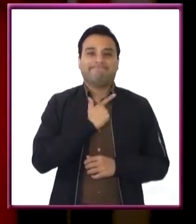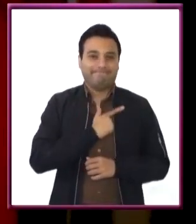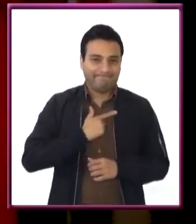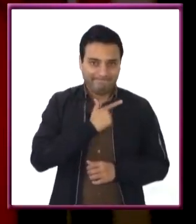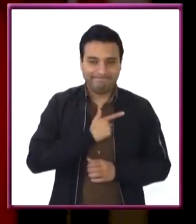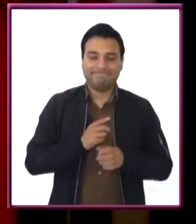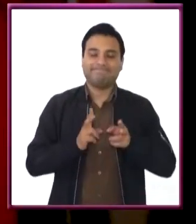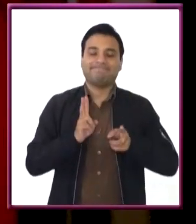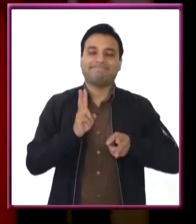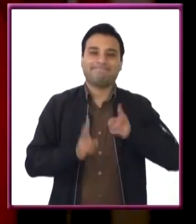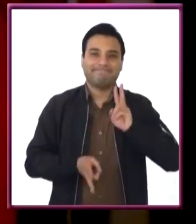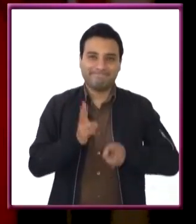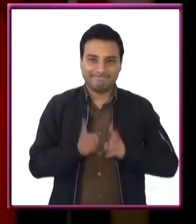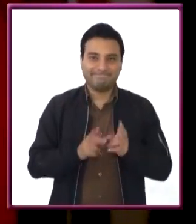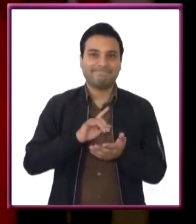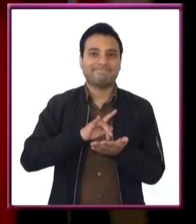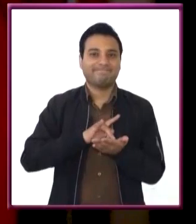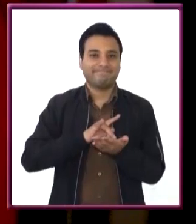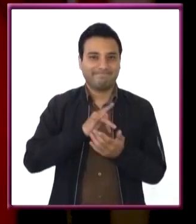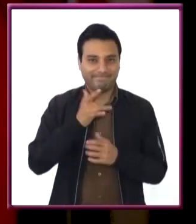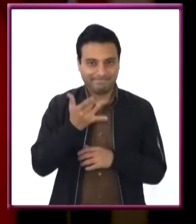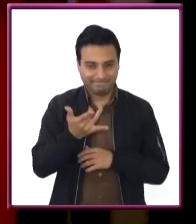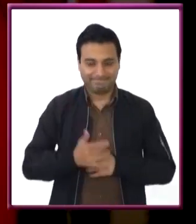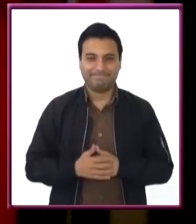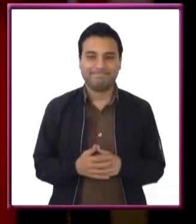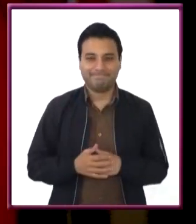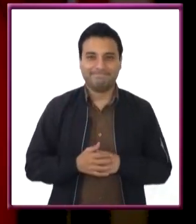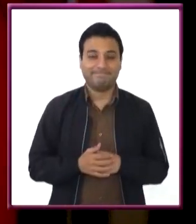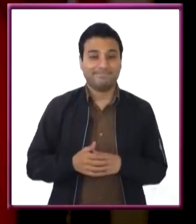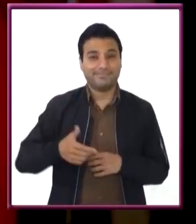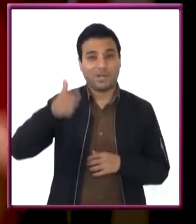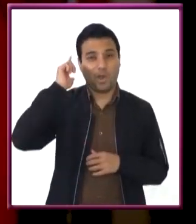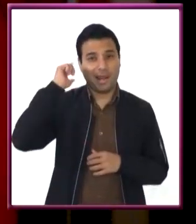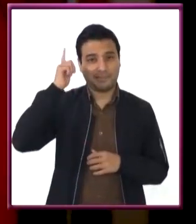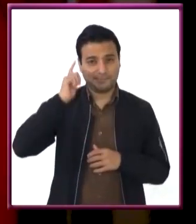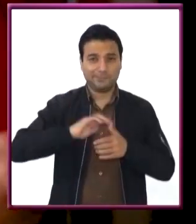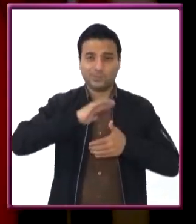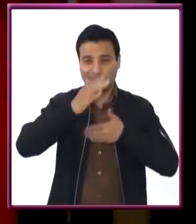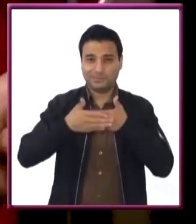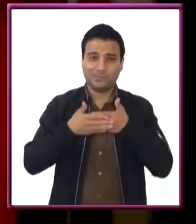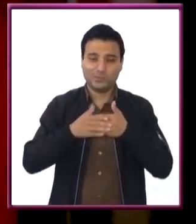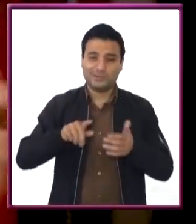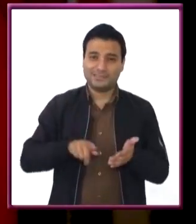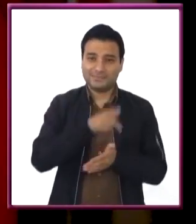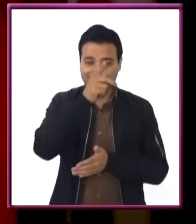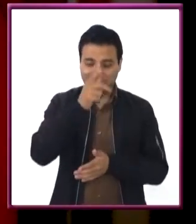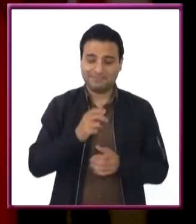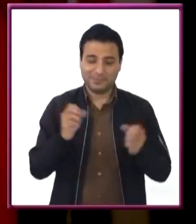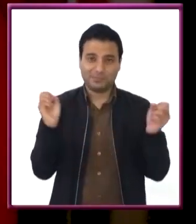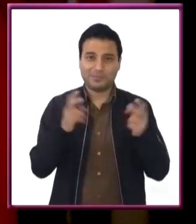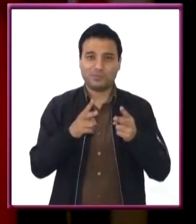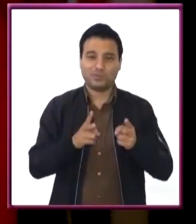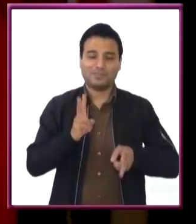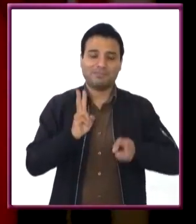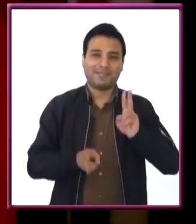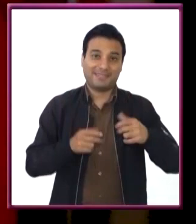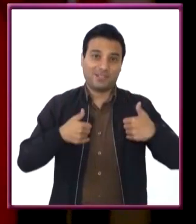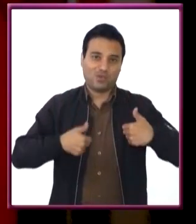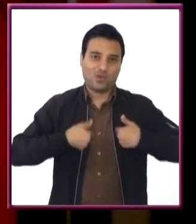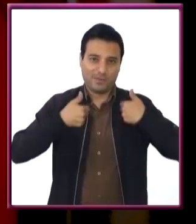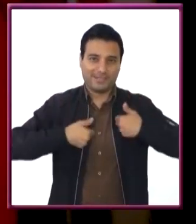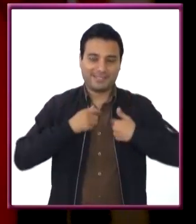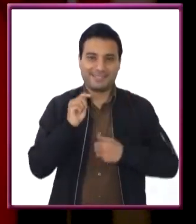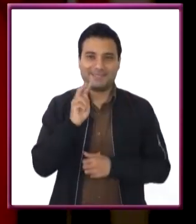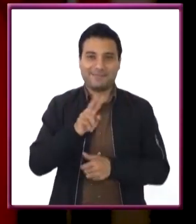qué gusto platicar contigo. Muchas gracias por tu tiempo y espero que nos podamos volver a ver pronto en Jóvenes